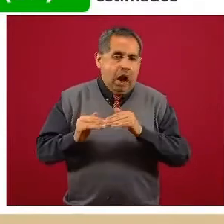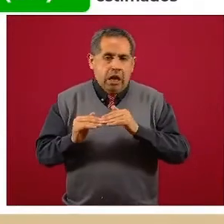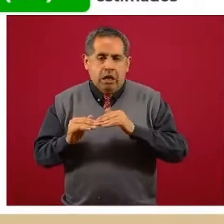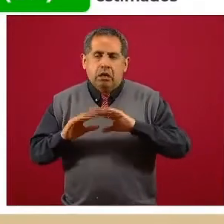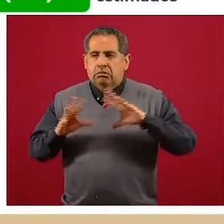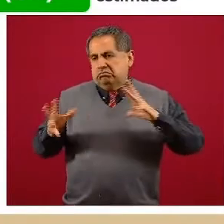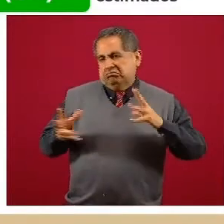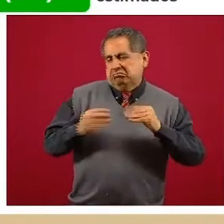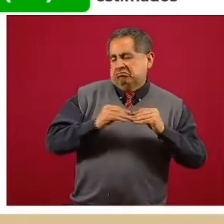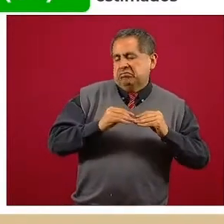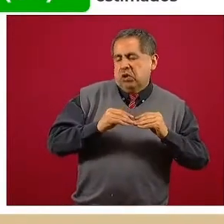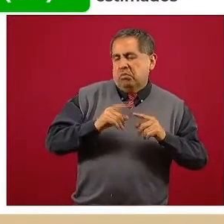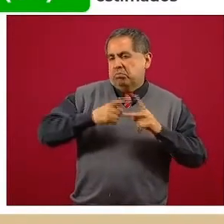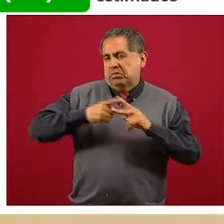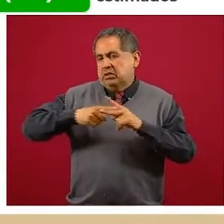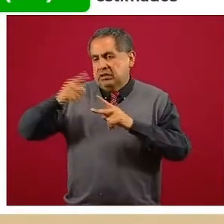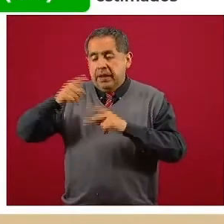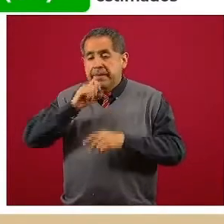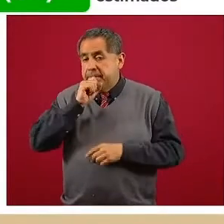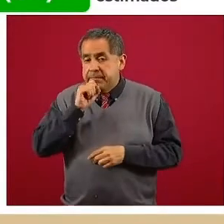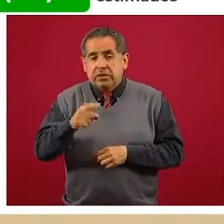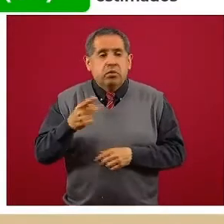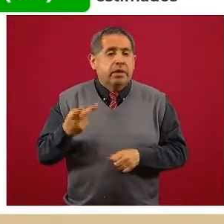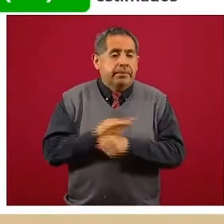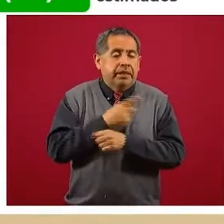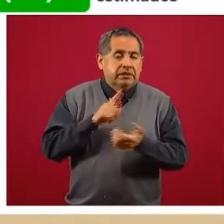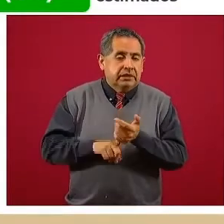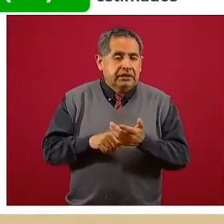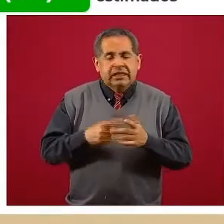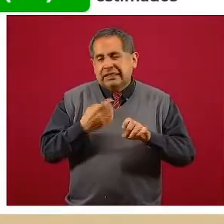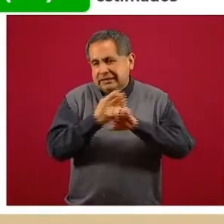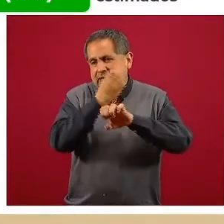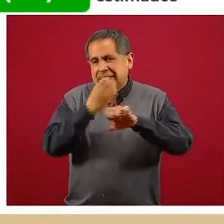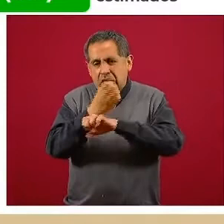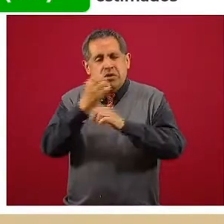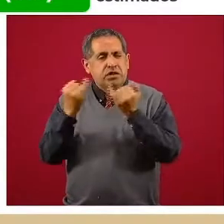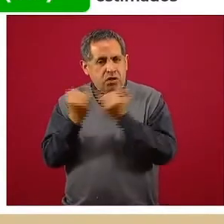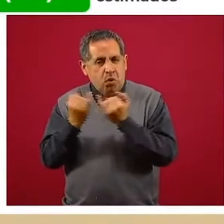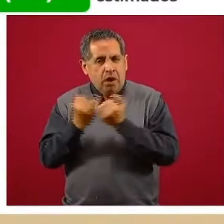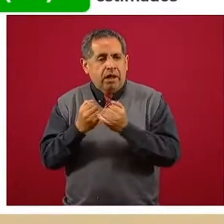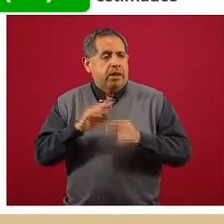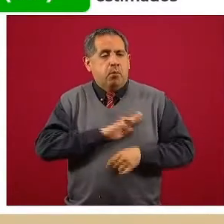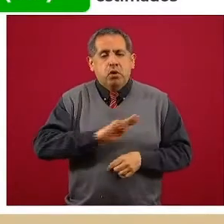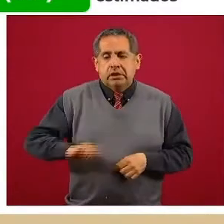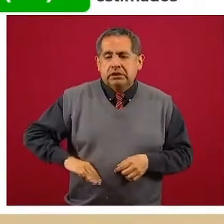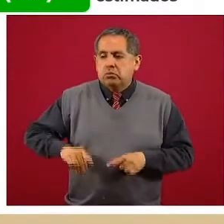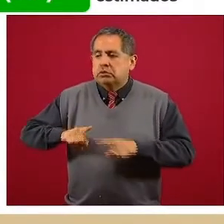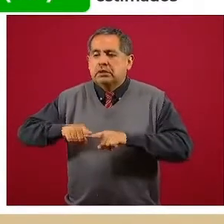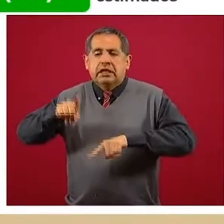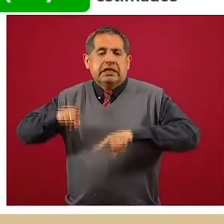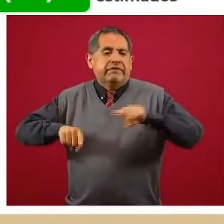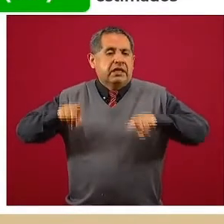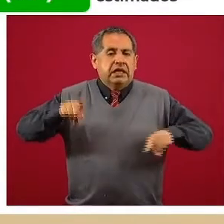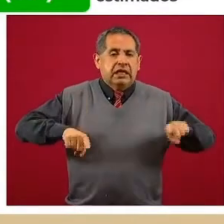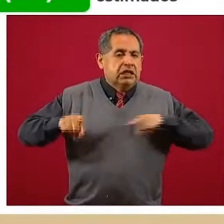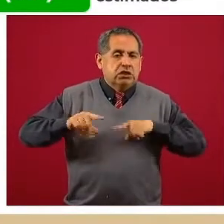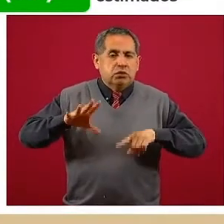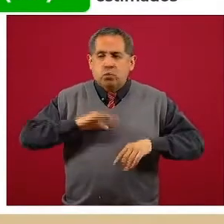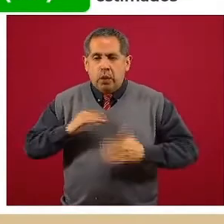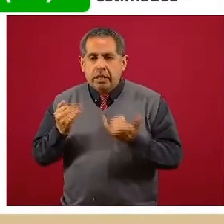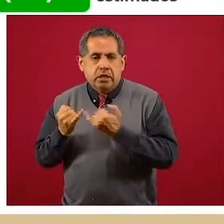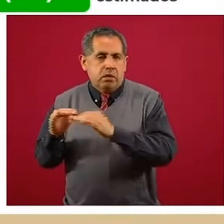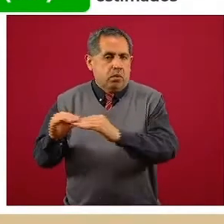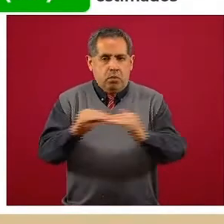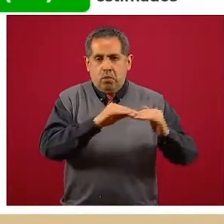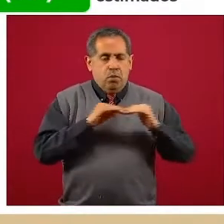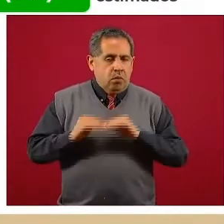la curva nacional. Pues bueno, lo mismo pasa en las entidades federativas. Ahorita que veamos los municipios vamos a ver cómo realmente